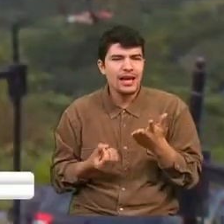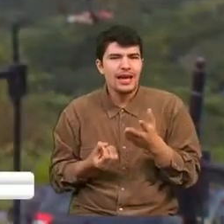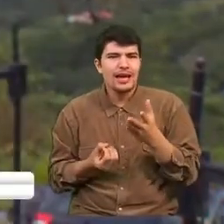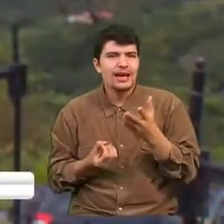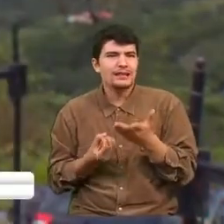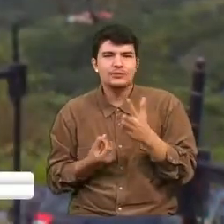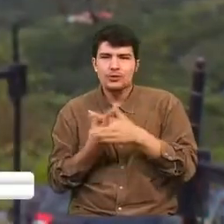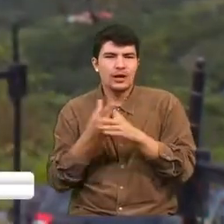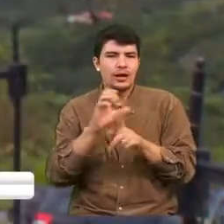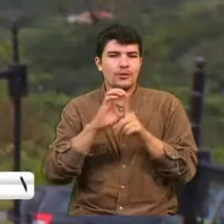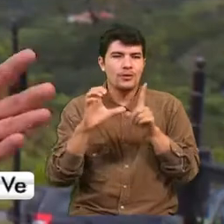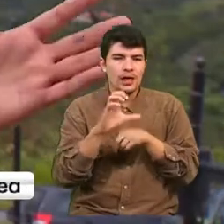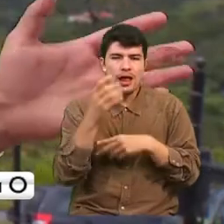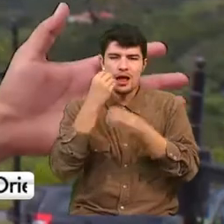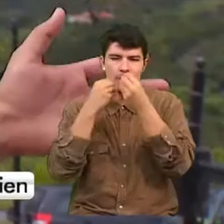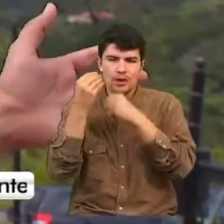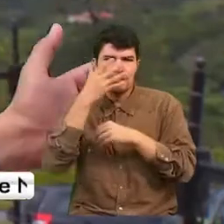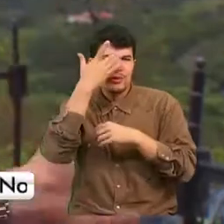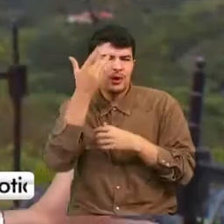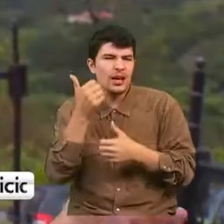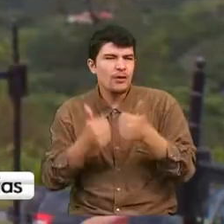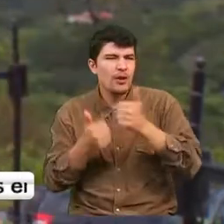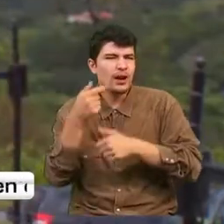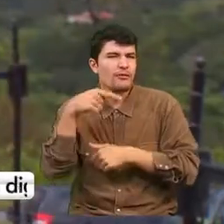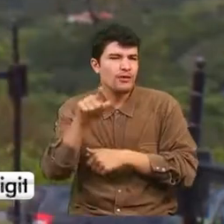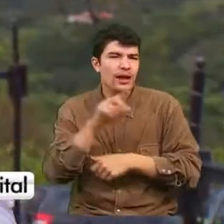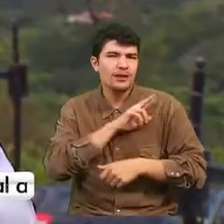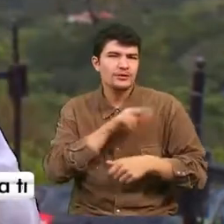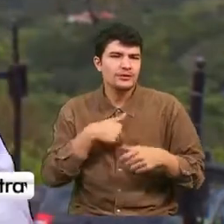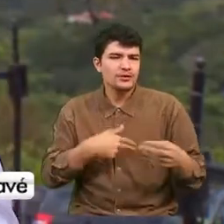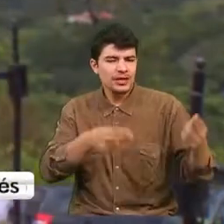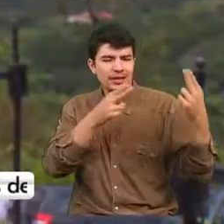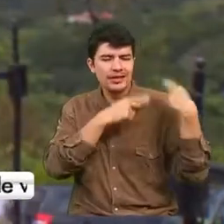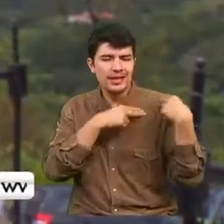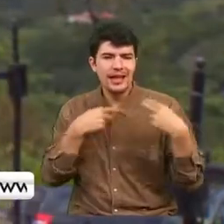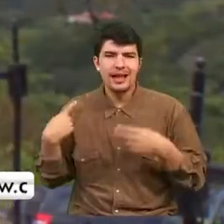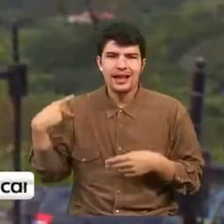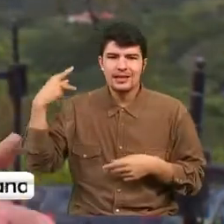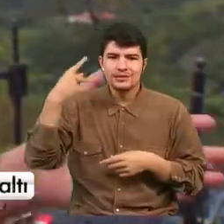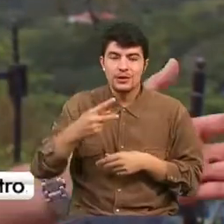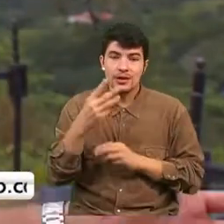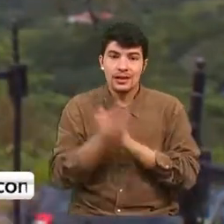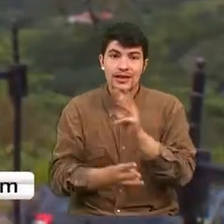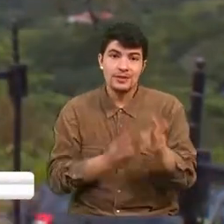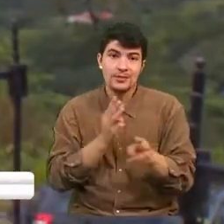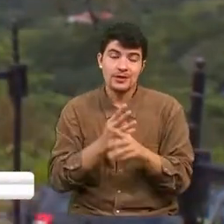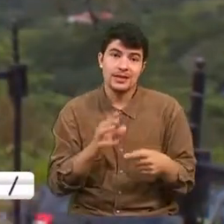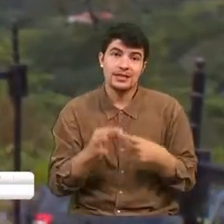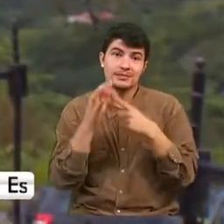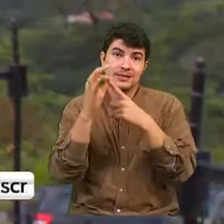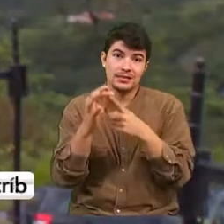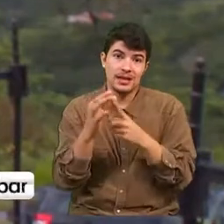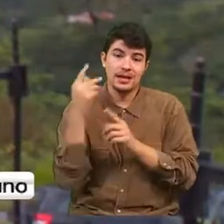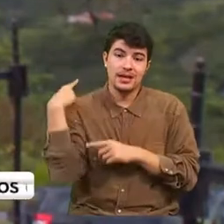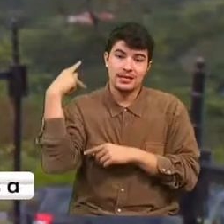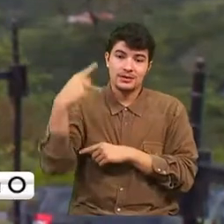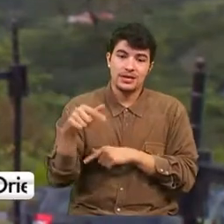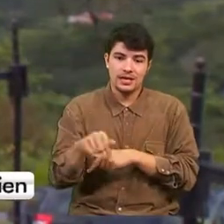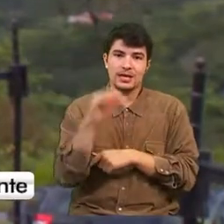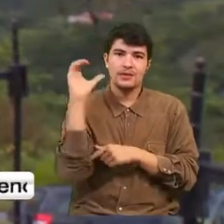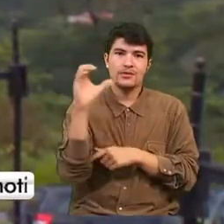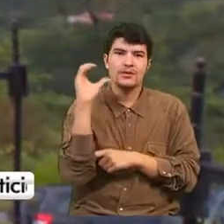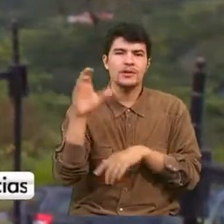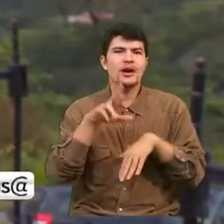nuestra gastronomía, de por qué, de cuál fue nuestro papel preponderante en la historia del mundo y en especial en la historia de Colombia, cómo